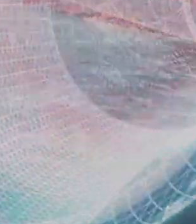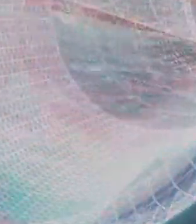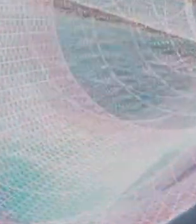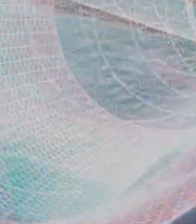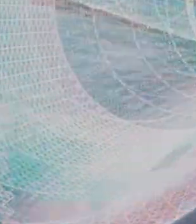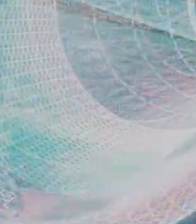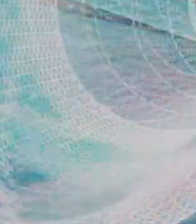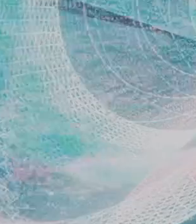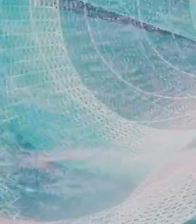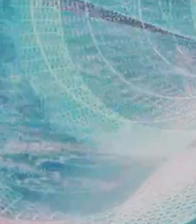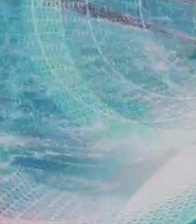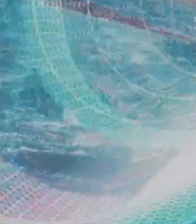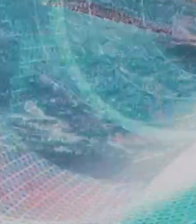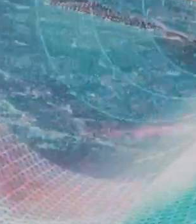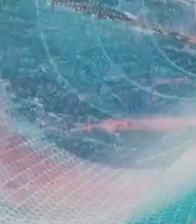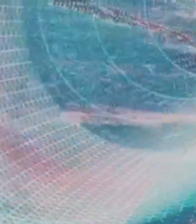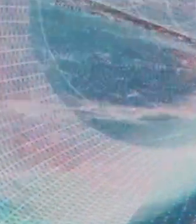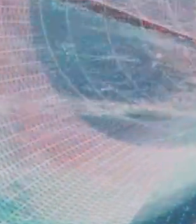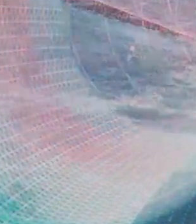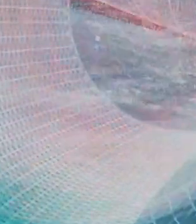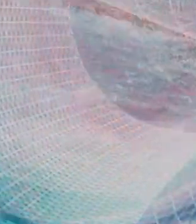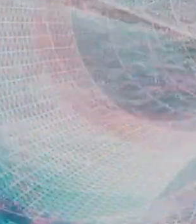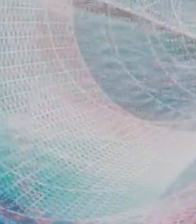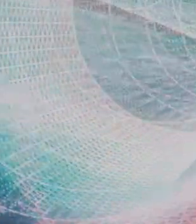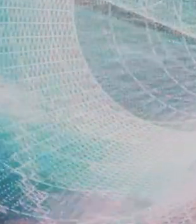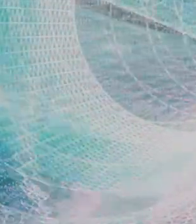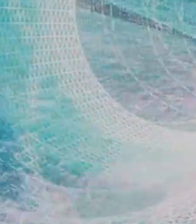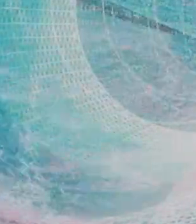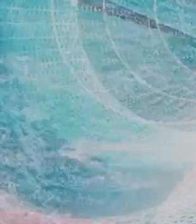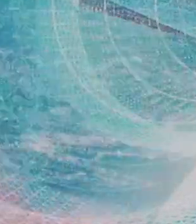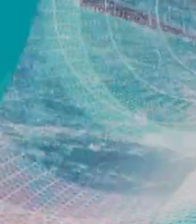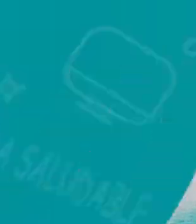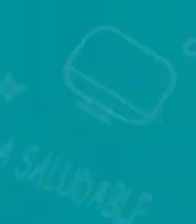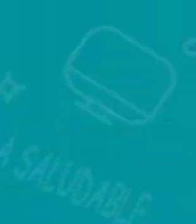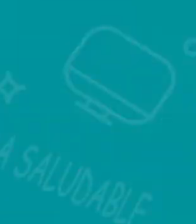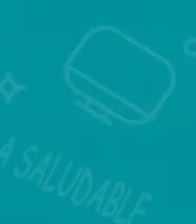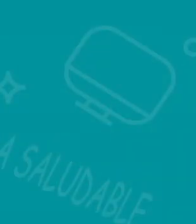interesantes. ¡Órale! Pues empecemos a investigar, ¿no?